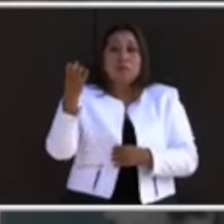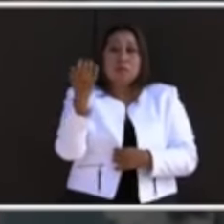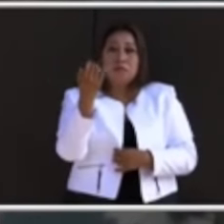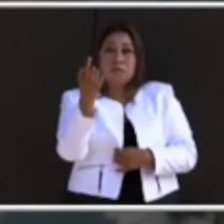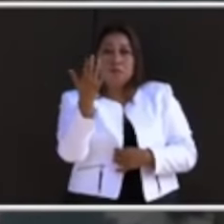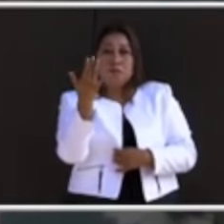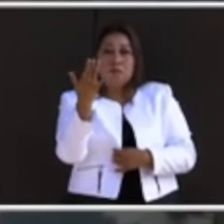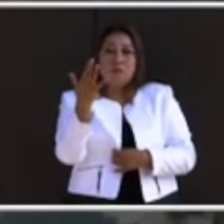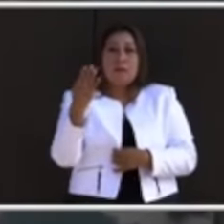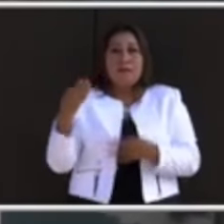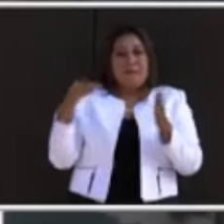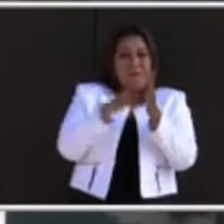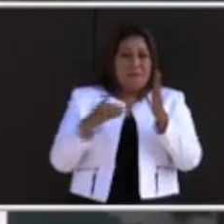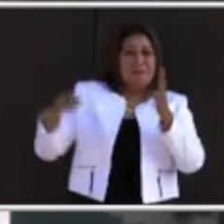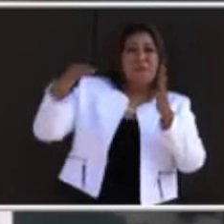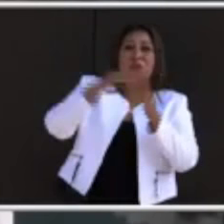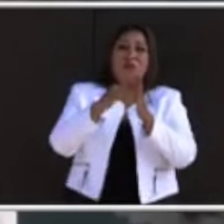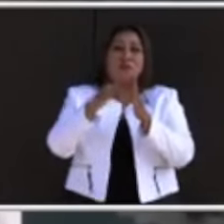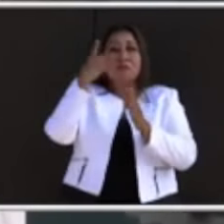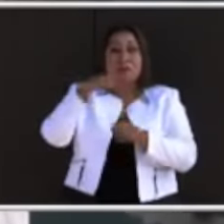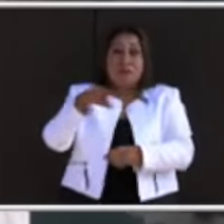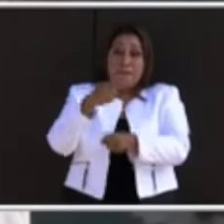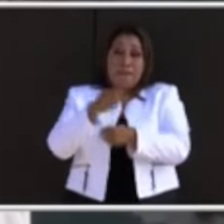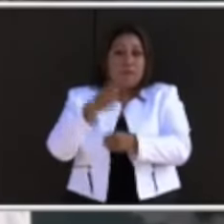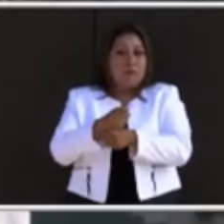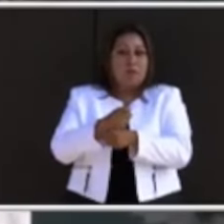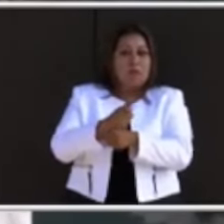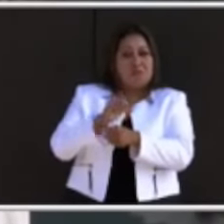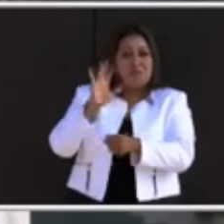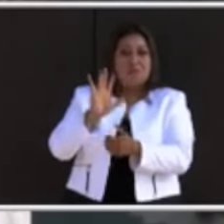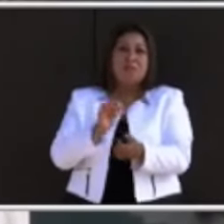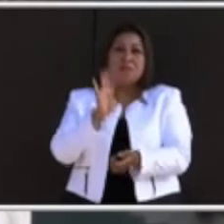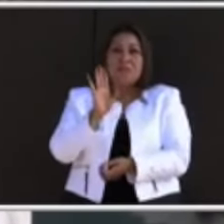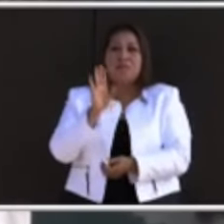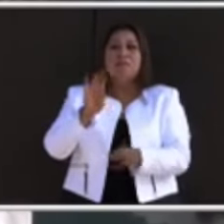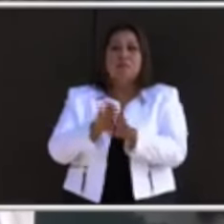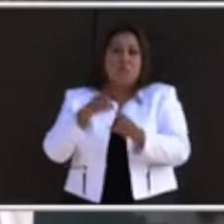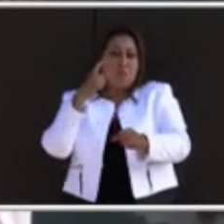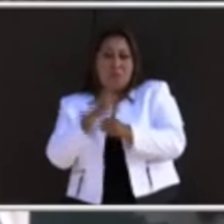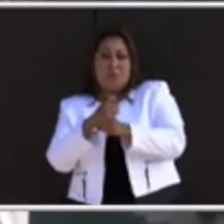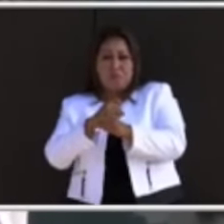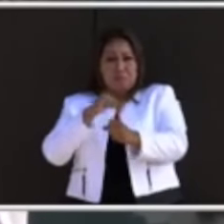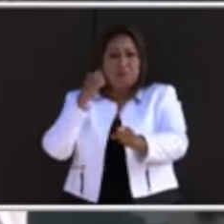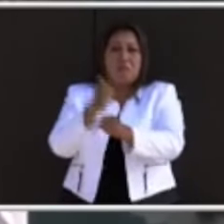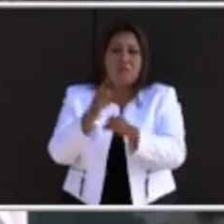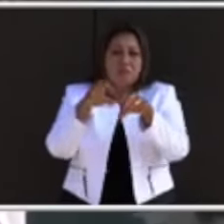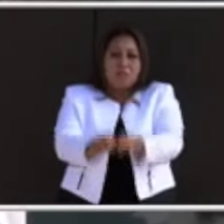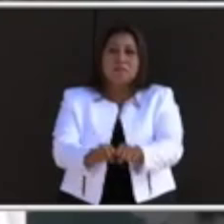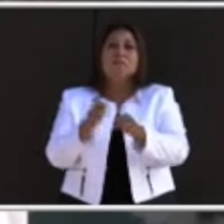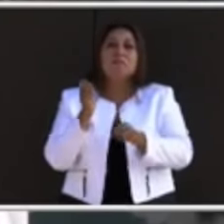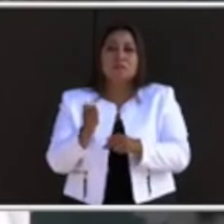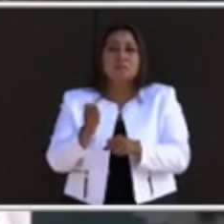paso, apenas el primero, de muchos que vamos a dar para hacer justicia a Veracruz.